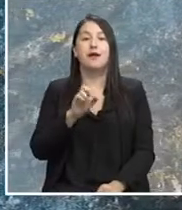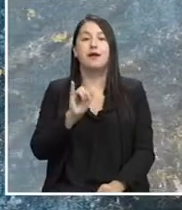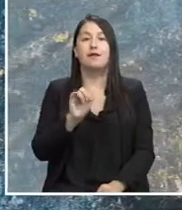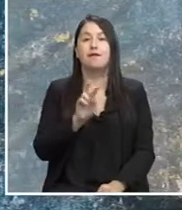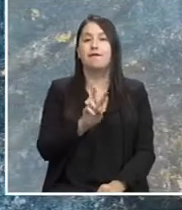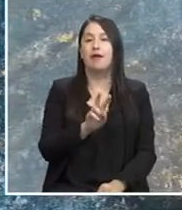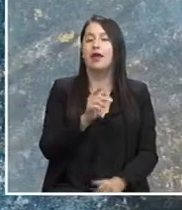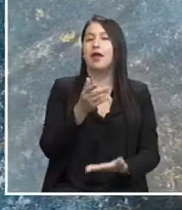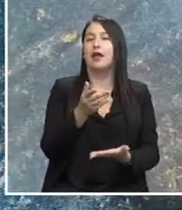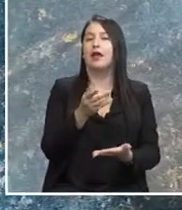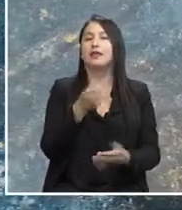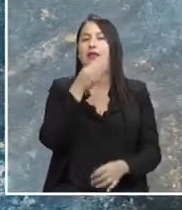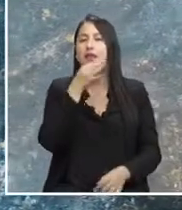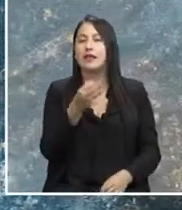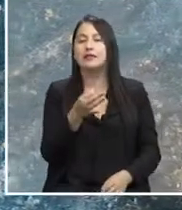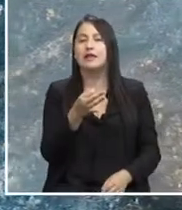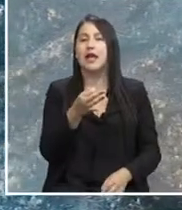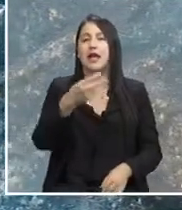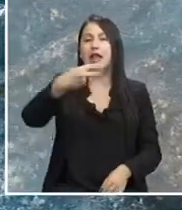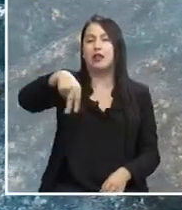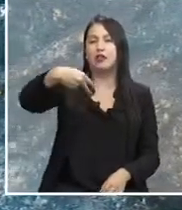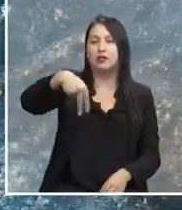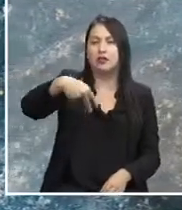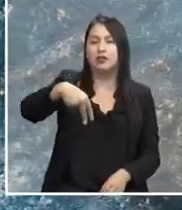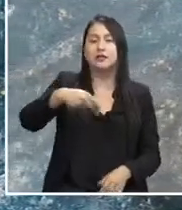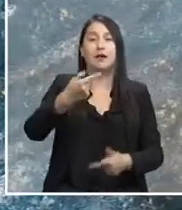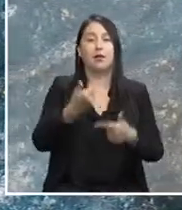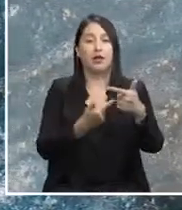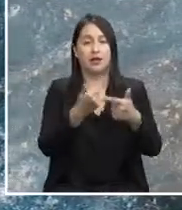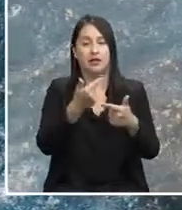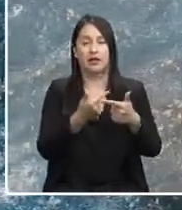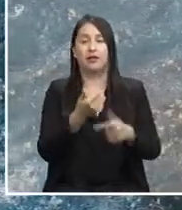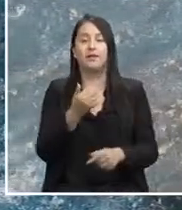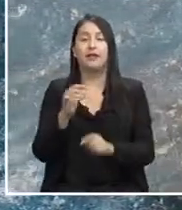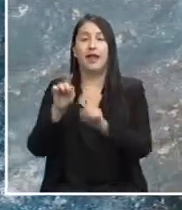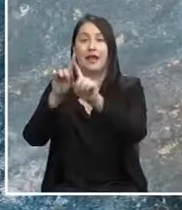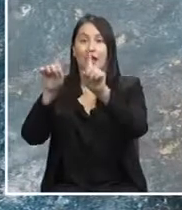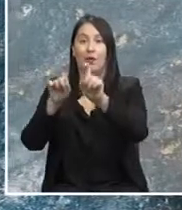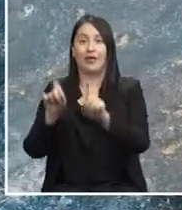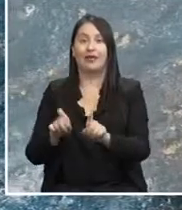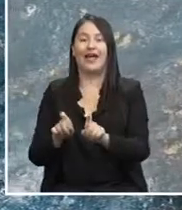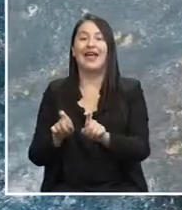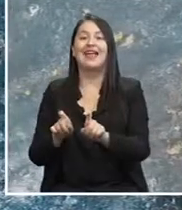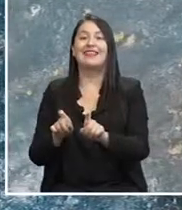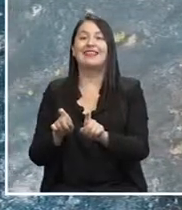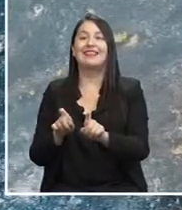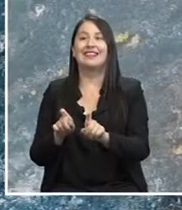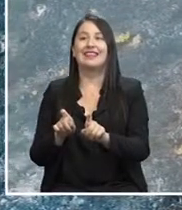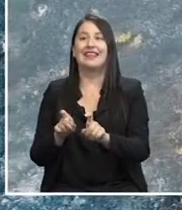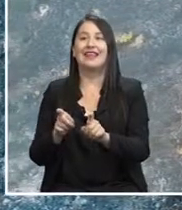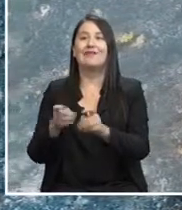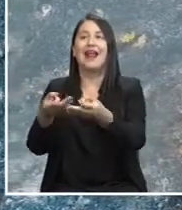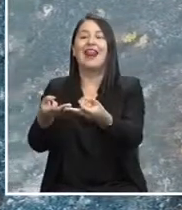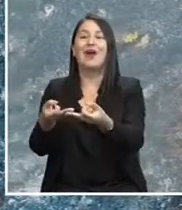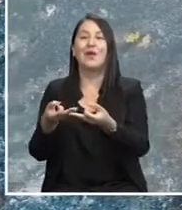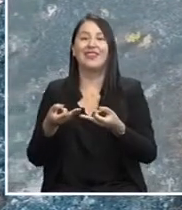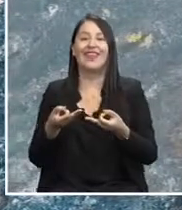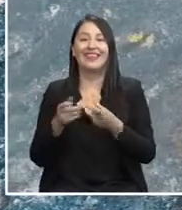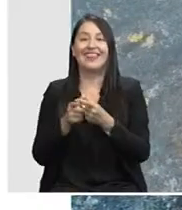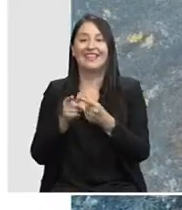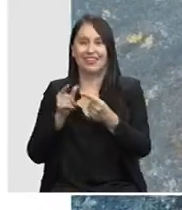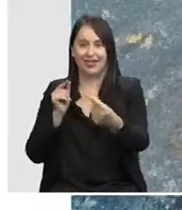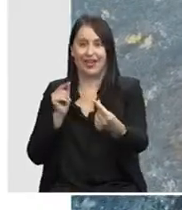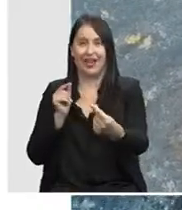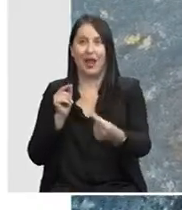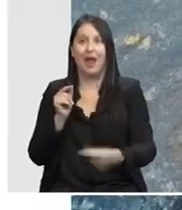en las noticias, en la política, etc. Y según las cuentas nacionales, que son las cuentas sobre las cuales se estima el PIB,